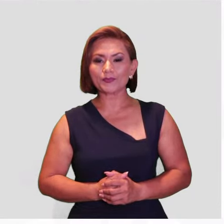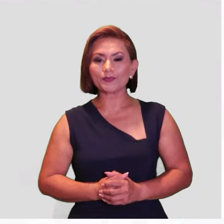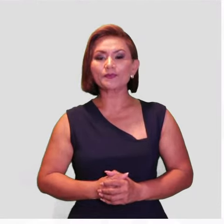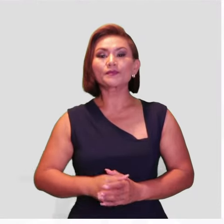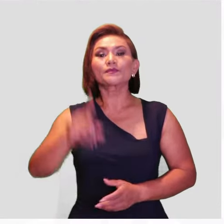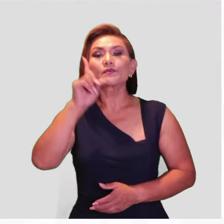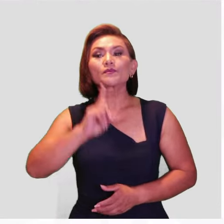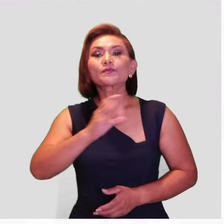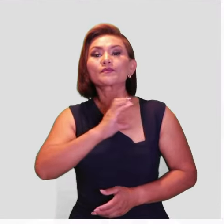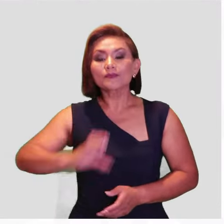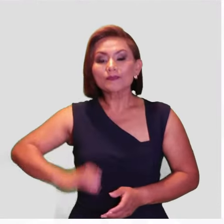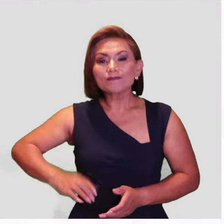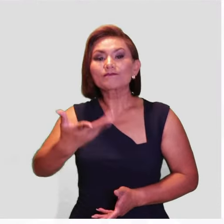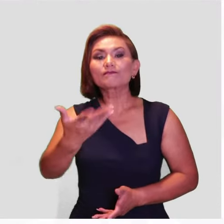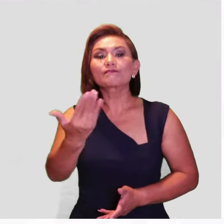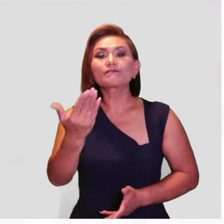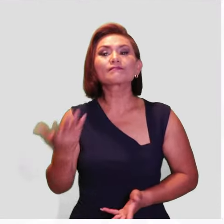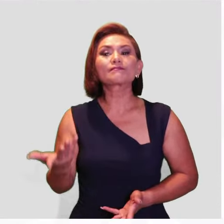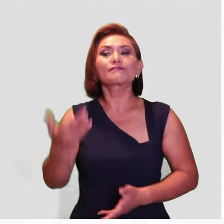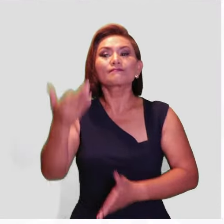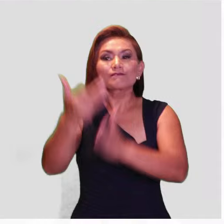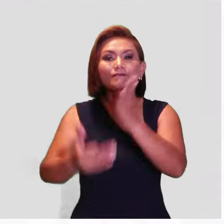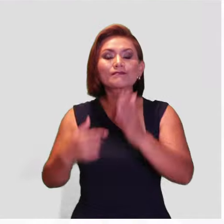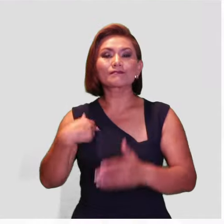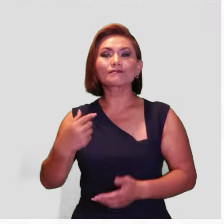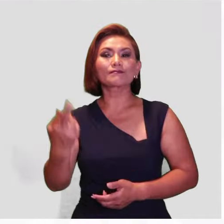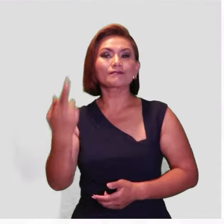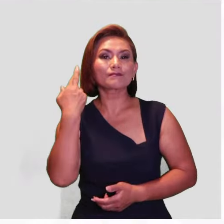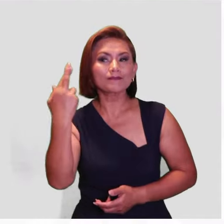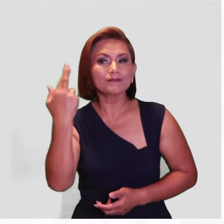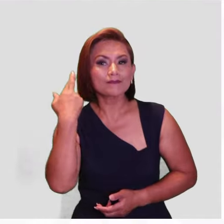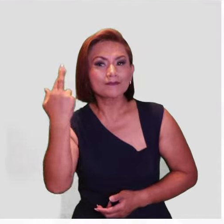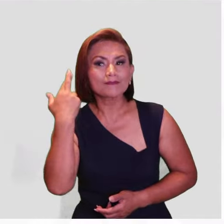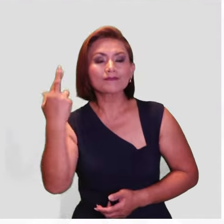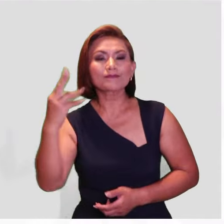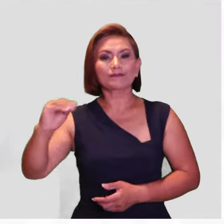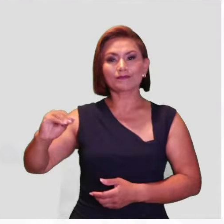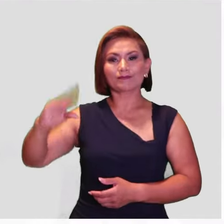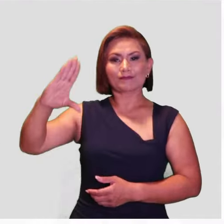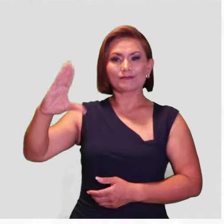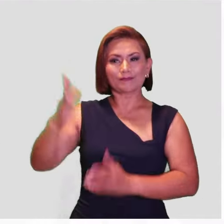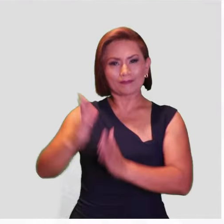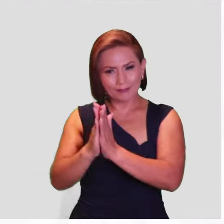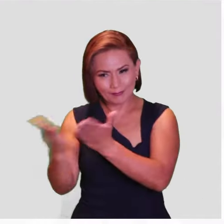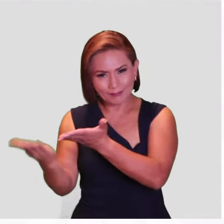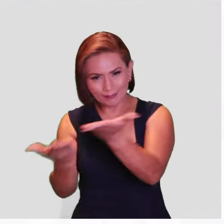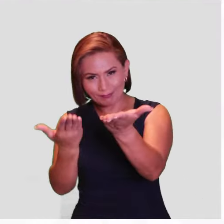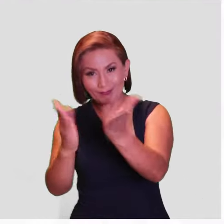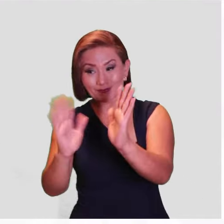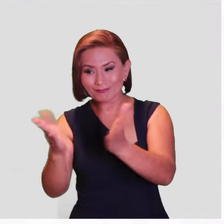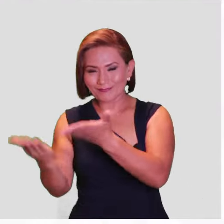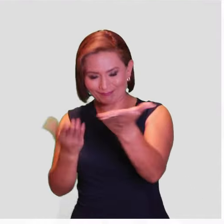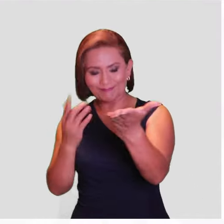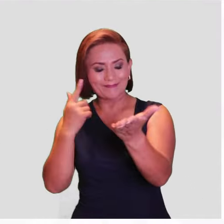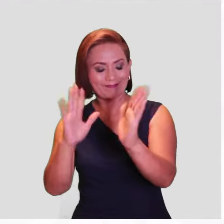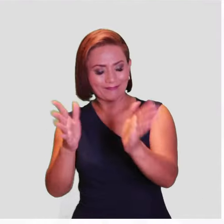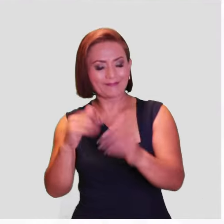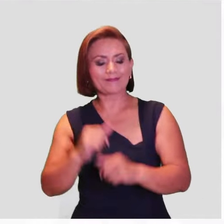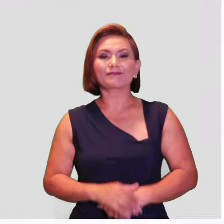Candidata, no ha activado su micrófono. ¿Nos puede hacer favor de activar su micrófono para que podamos escucharla? Ahora sí, adelante.